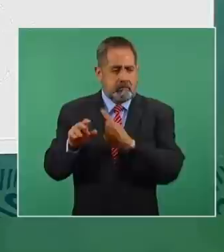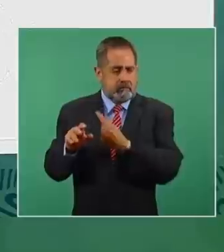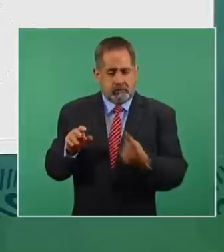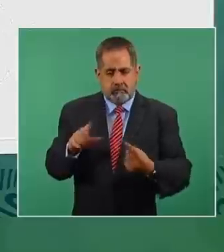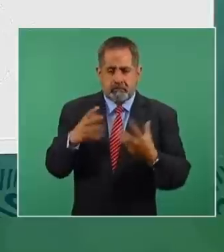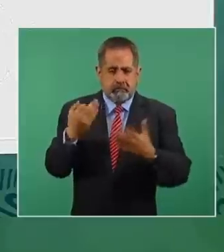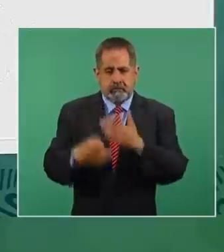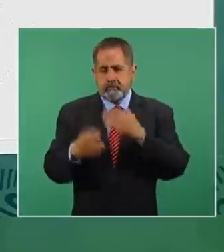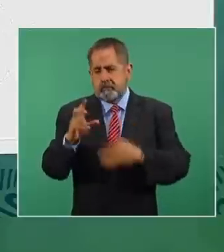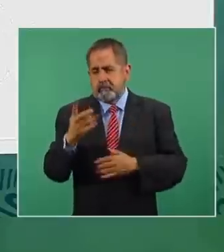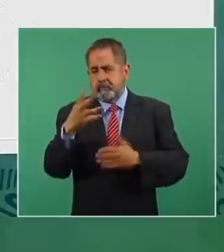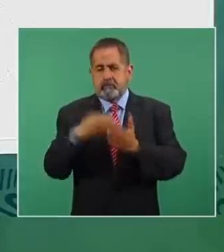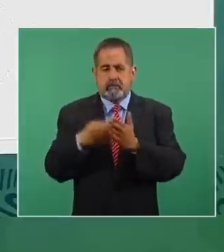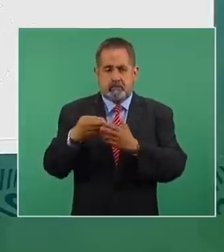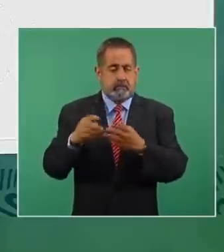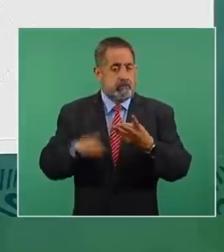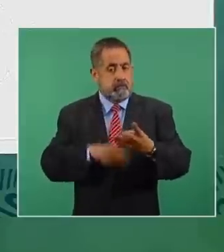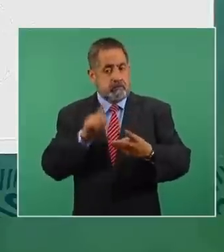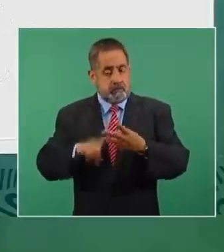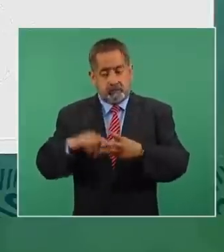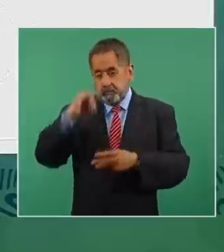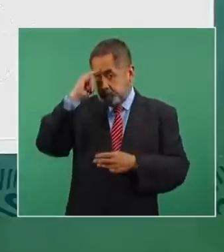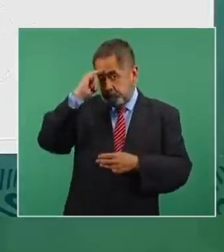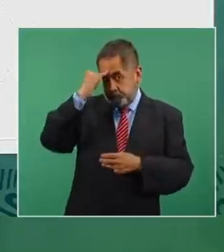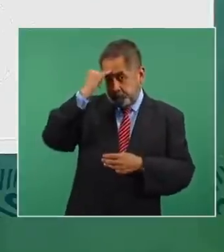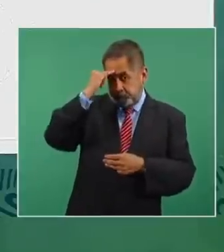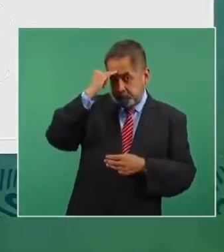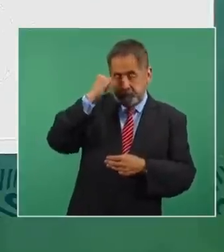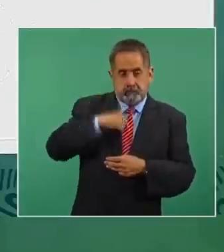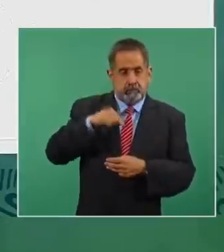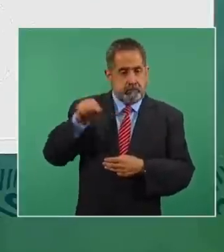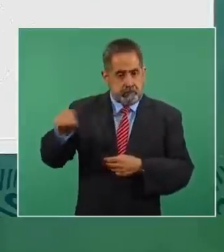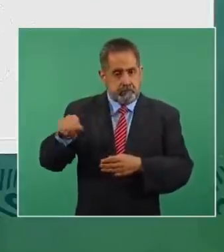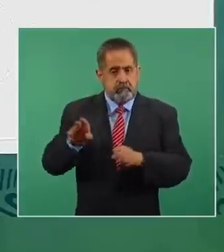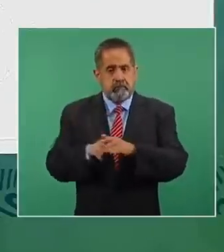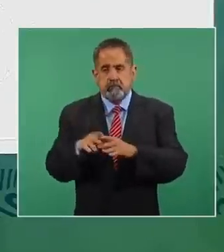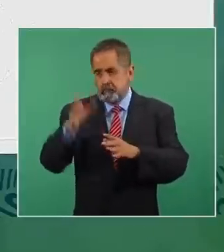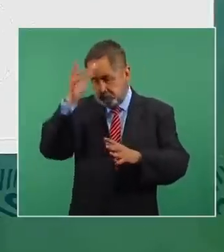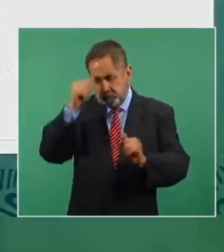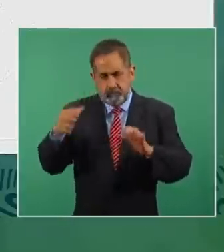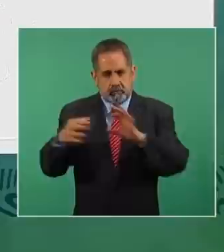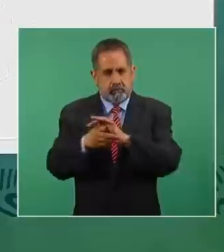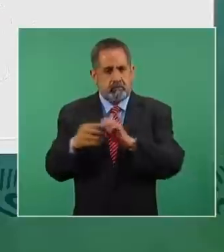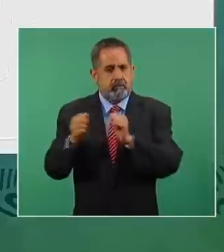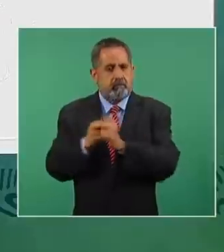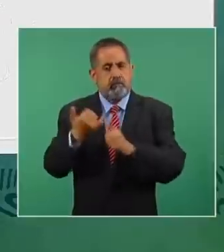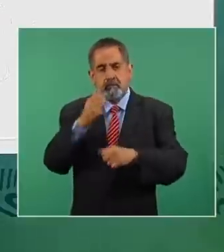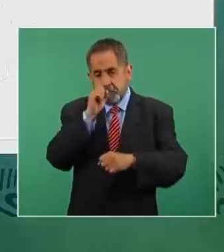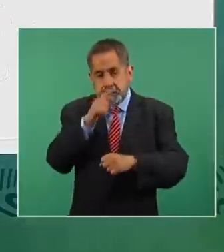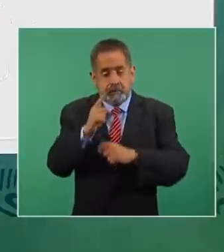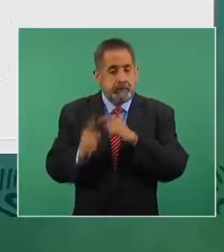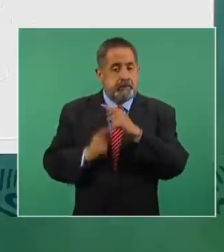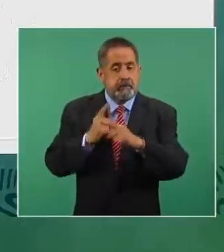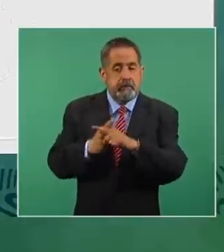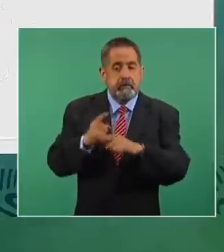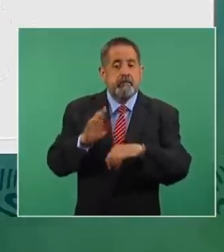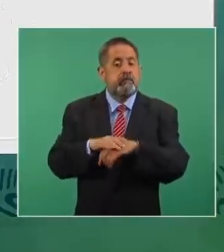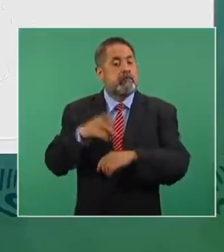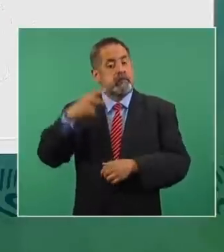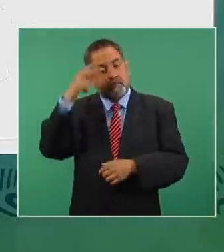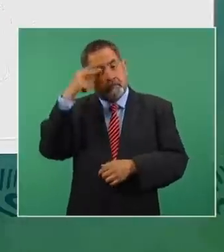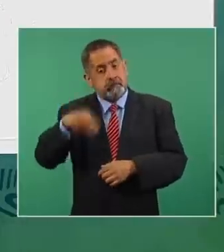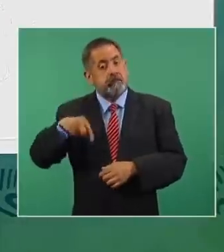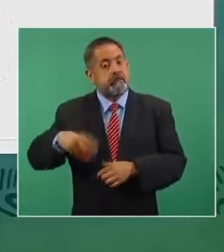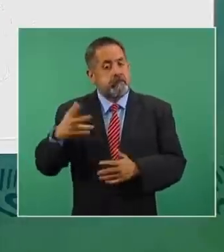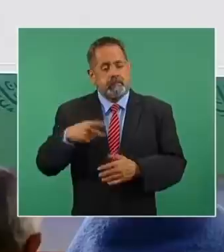nos faltan 34. La India, por el convenio con Serum, y además porque está México por aprobar,